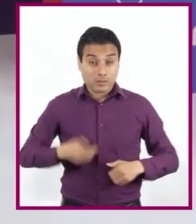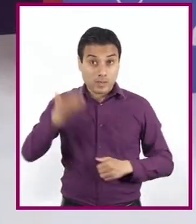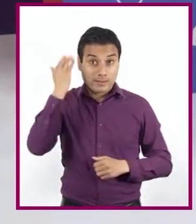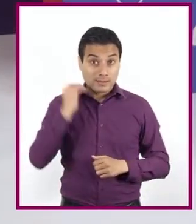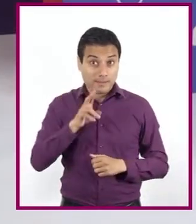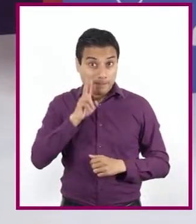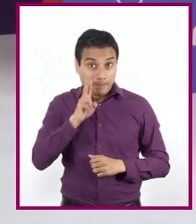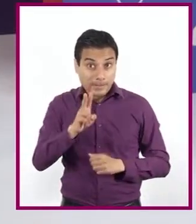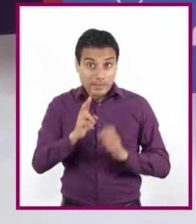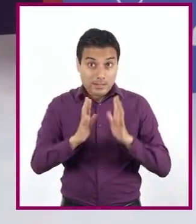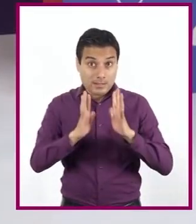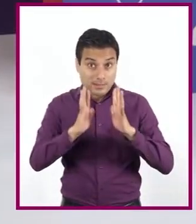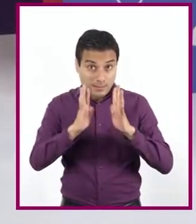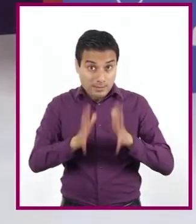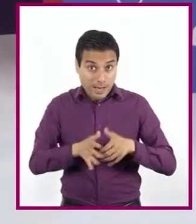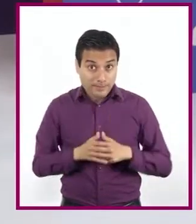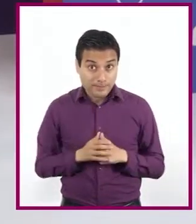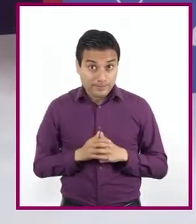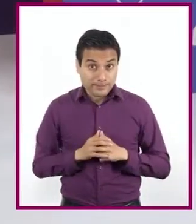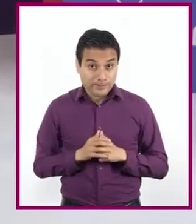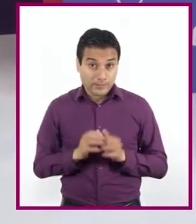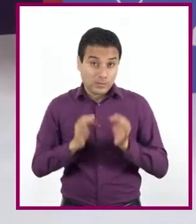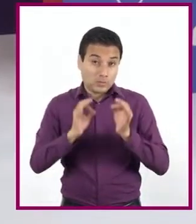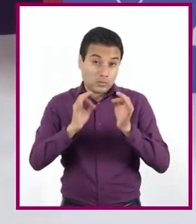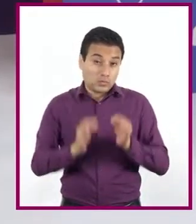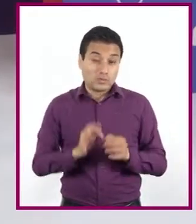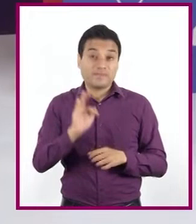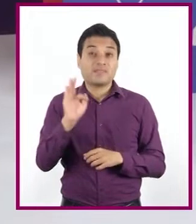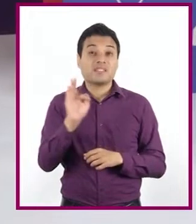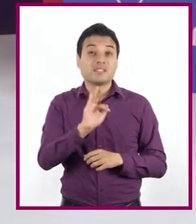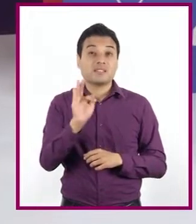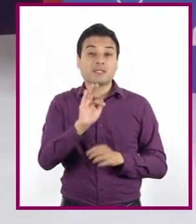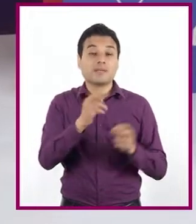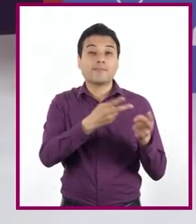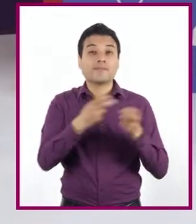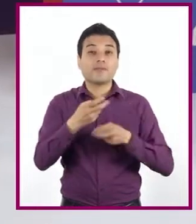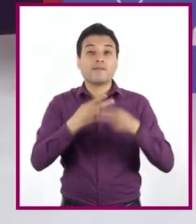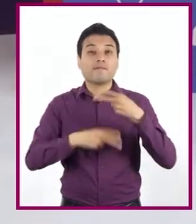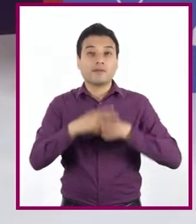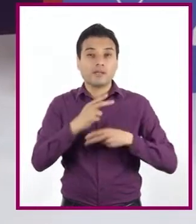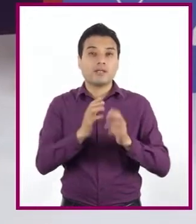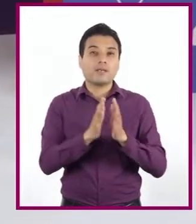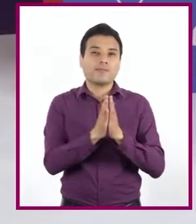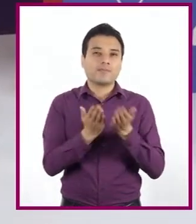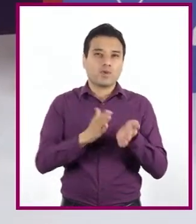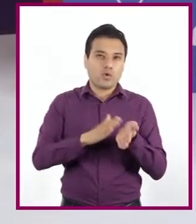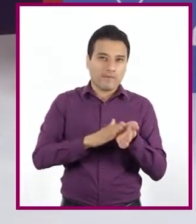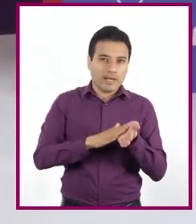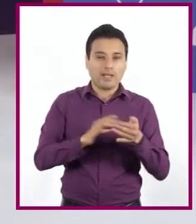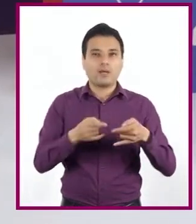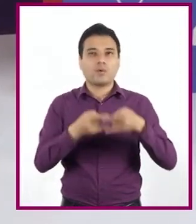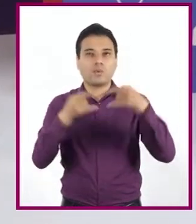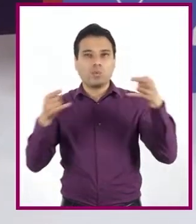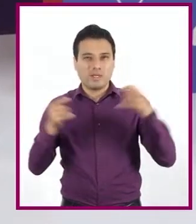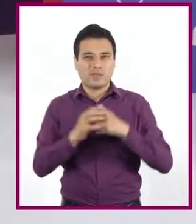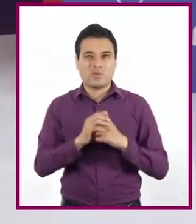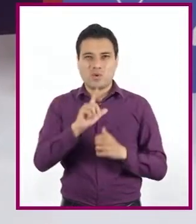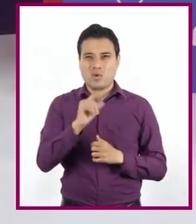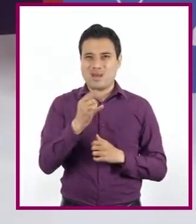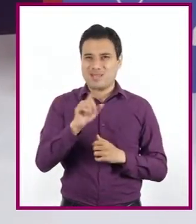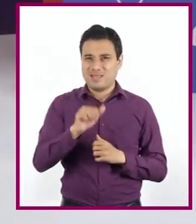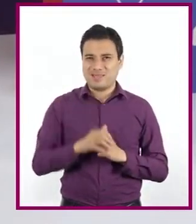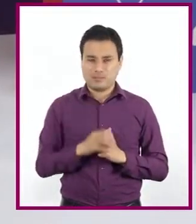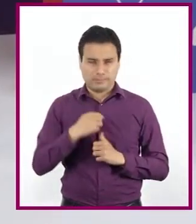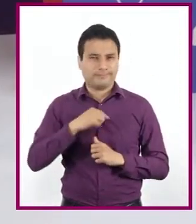texto narrativo como una novela, cuento o leyenda? Yo sí. En una ocasión vi en el teatro